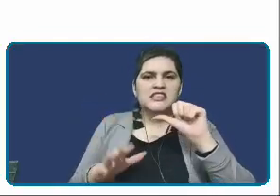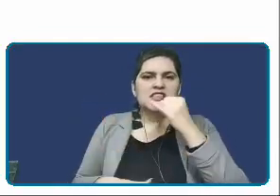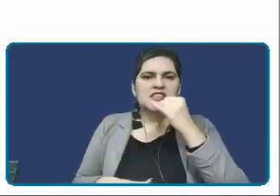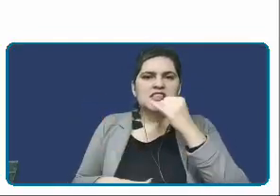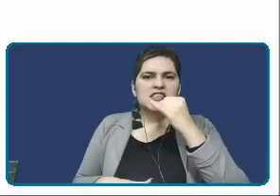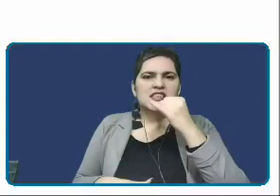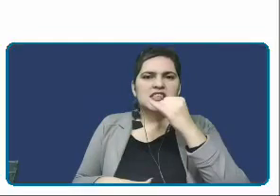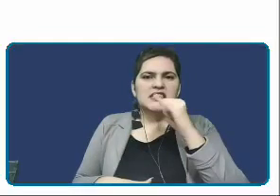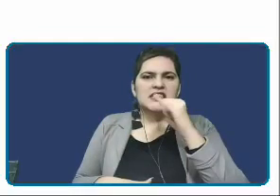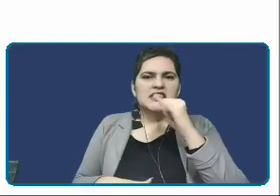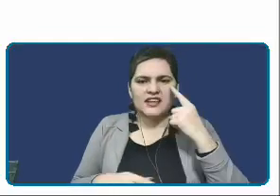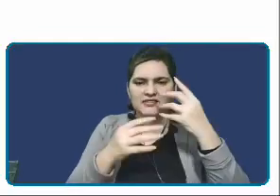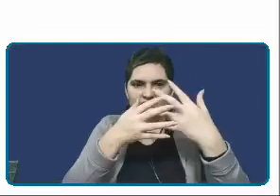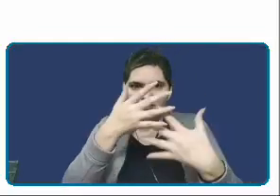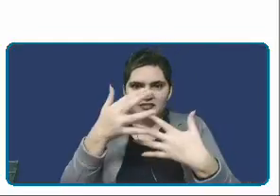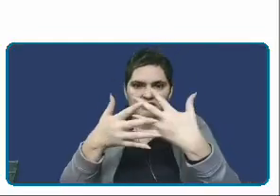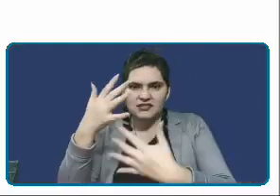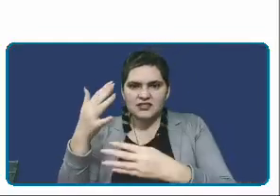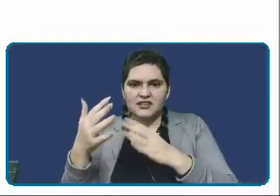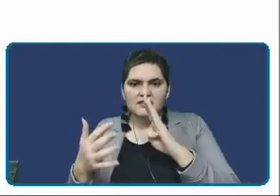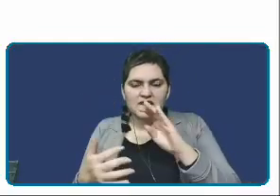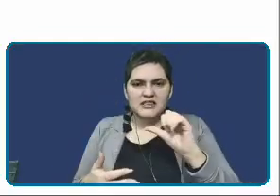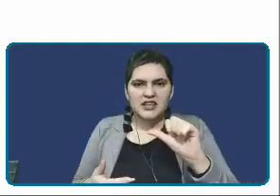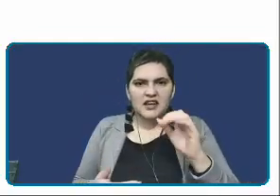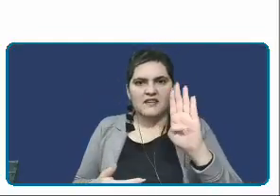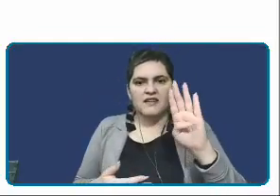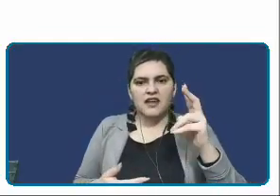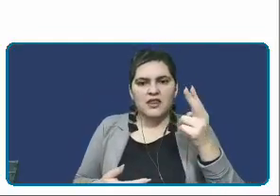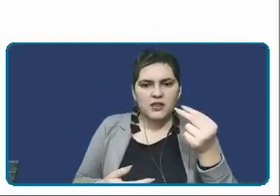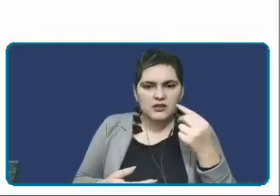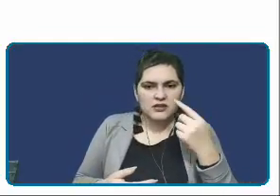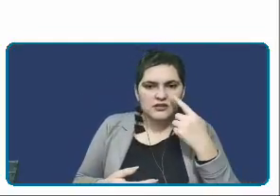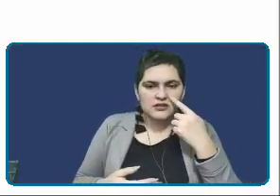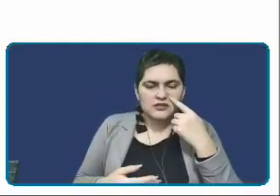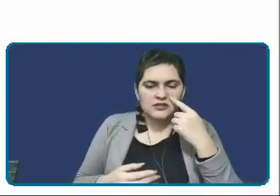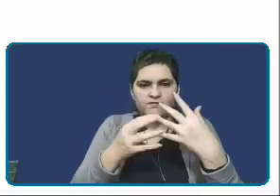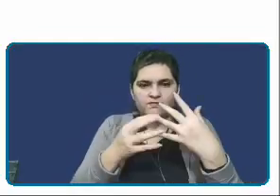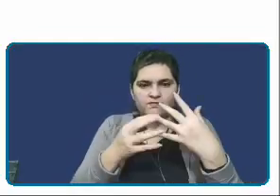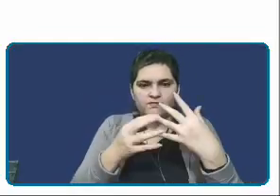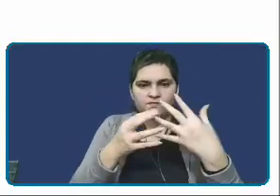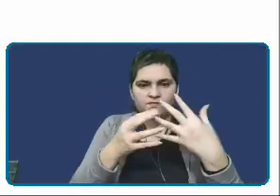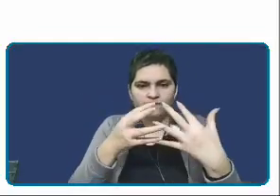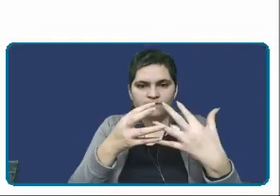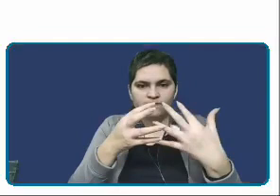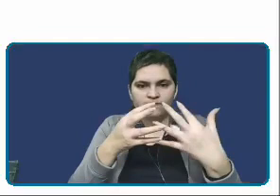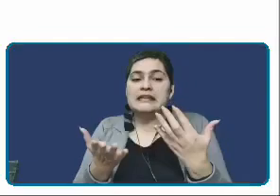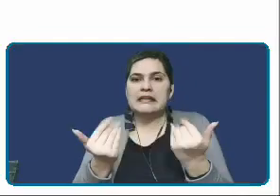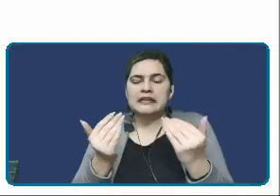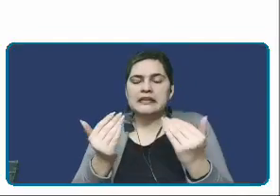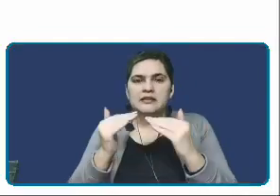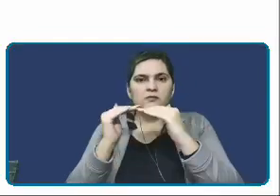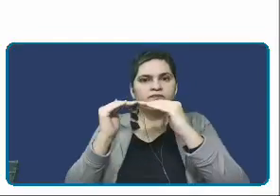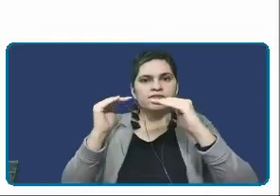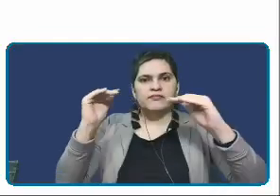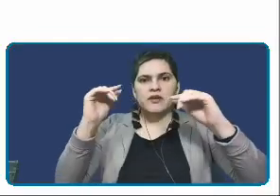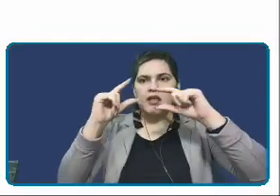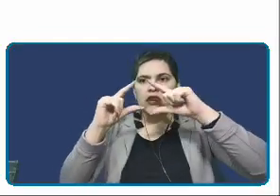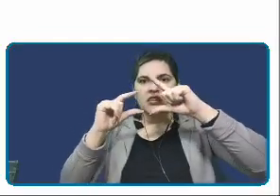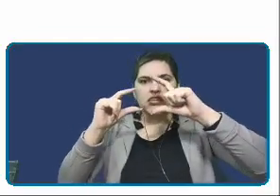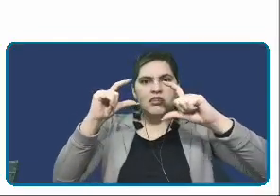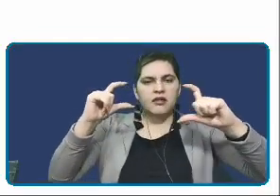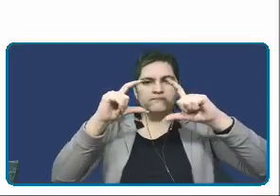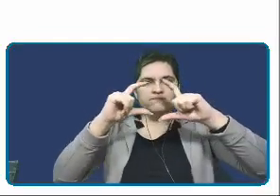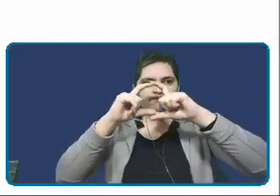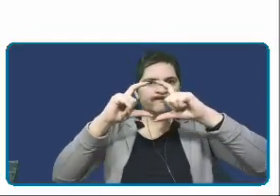omega 6. O sea, en eso sí tenemos necesidad de que estén en buen nivel. Pero si miro para atrás, todos los